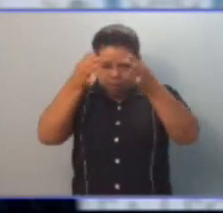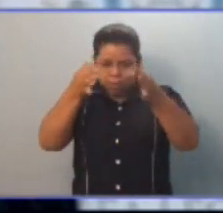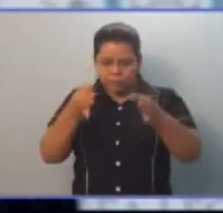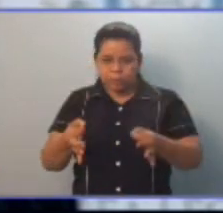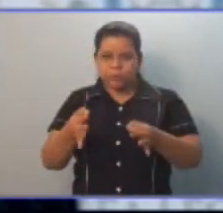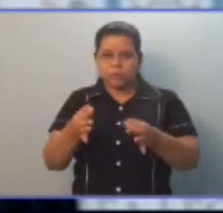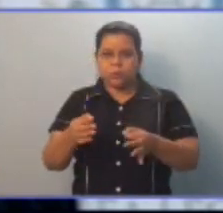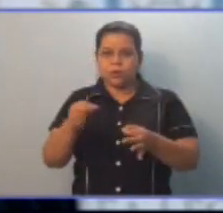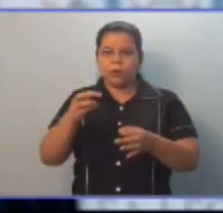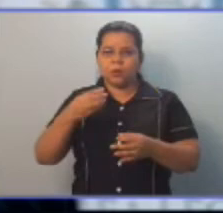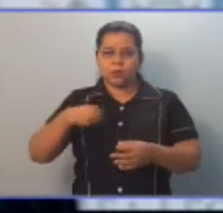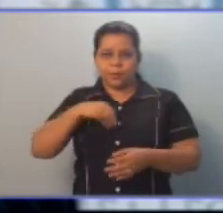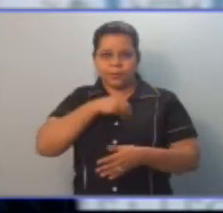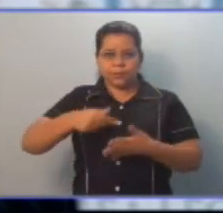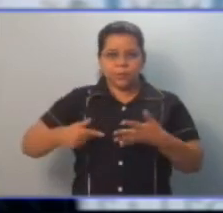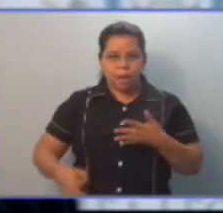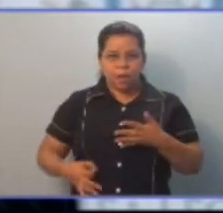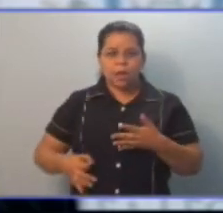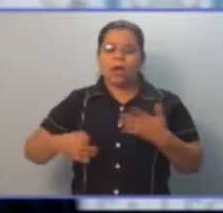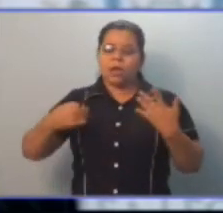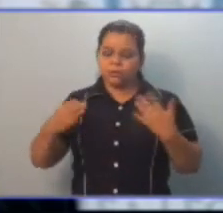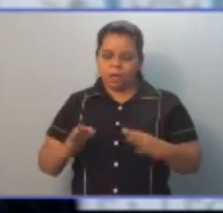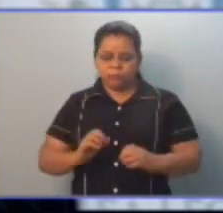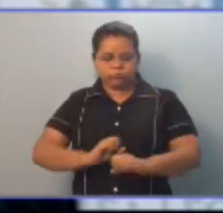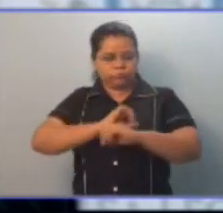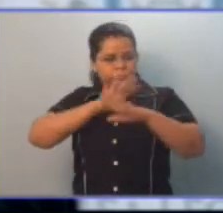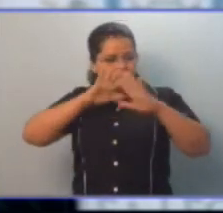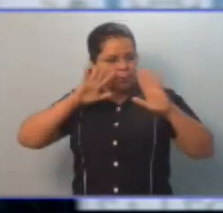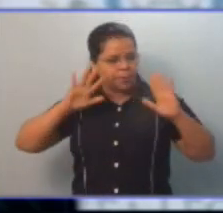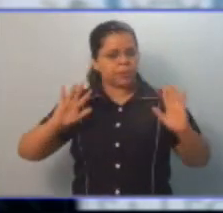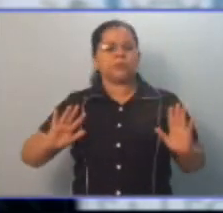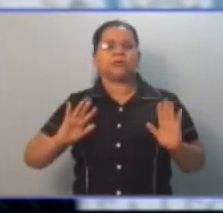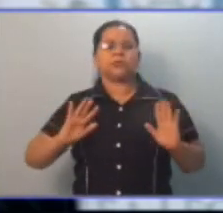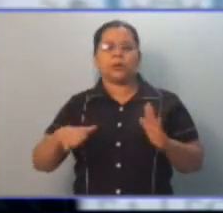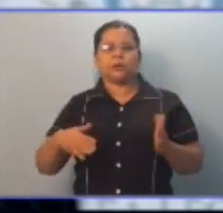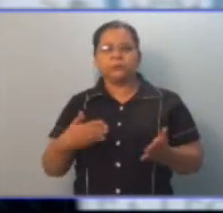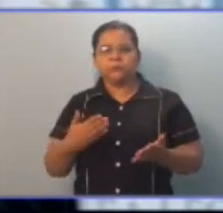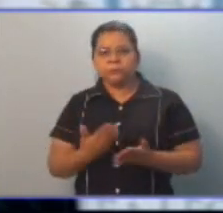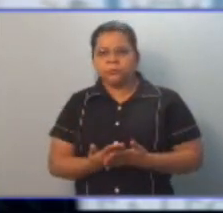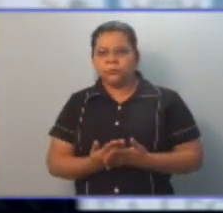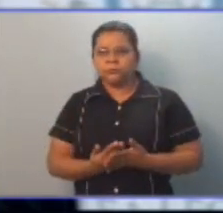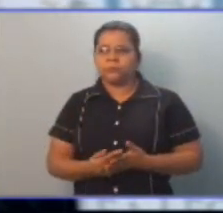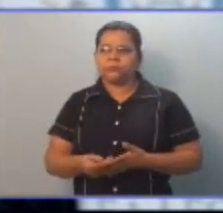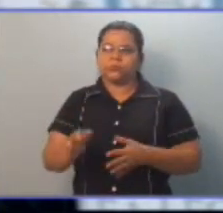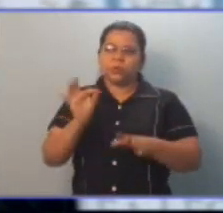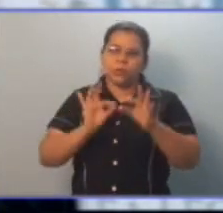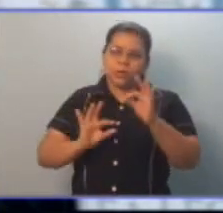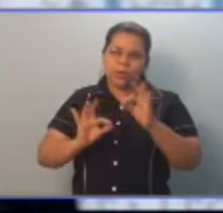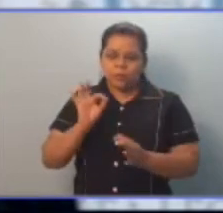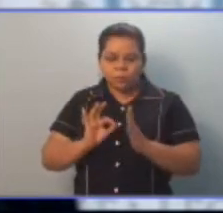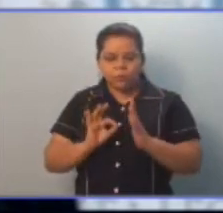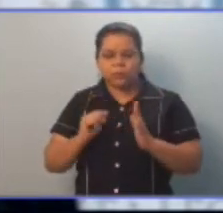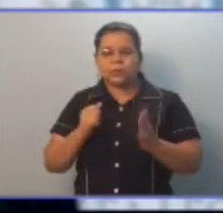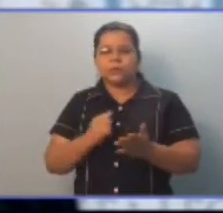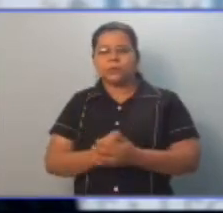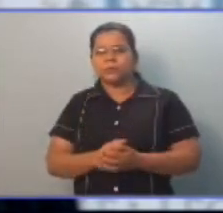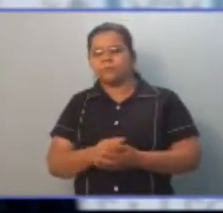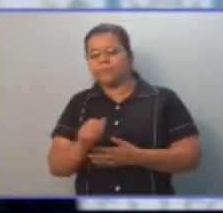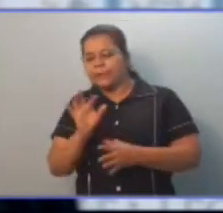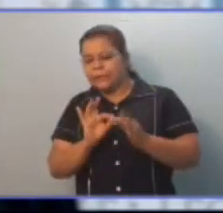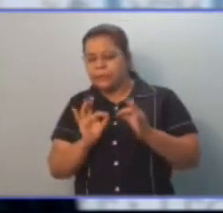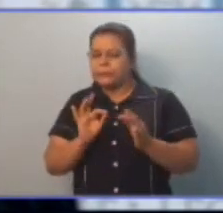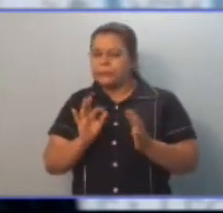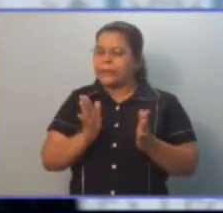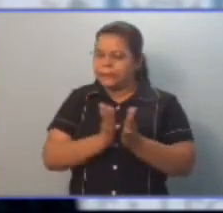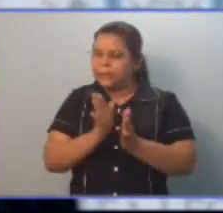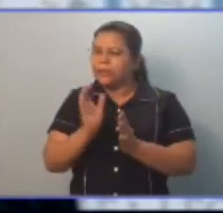legal están robustecidos con la debida transparencia, con las debidas excepciones. Por eso no es la regla general